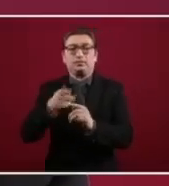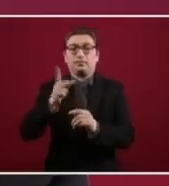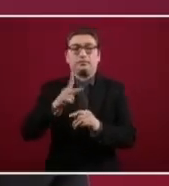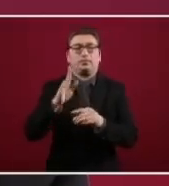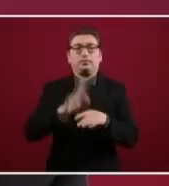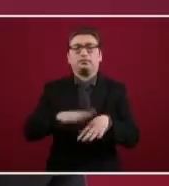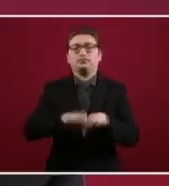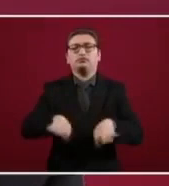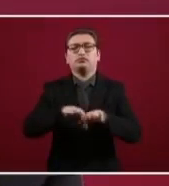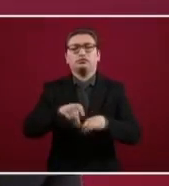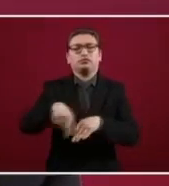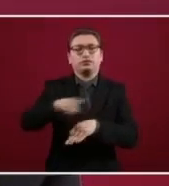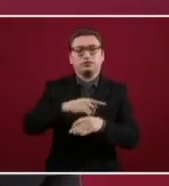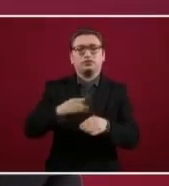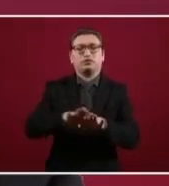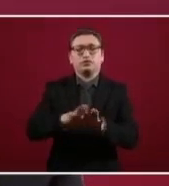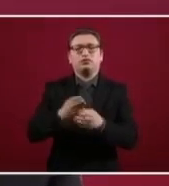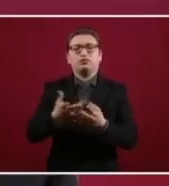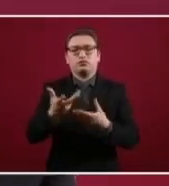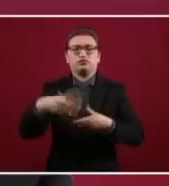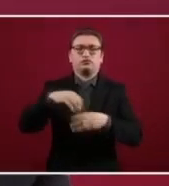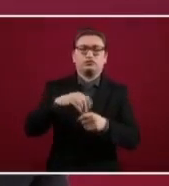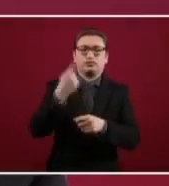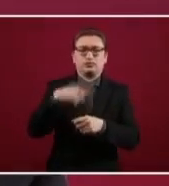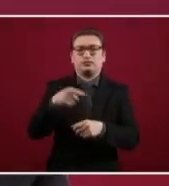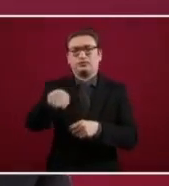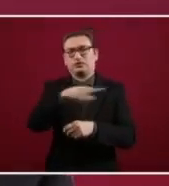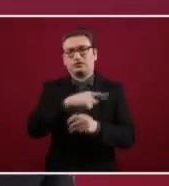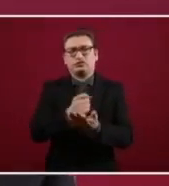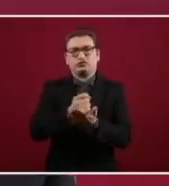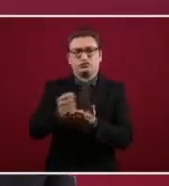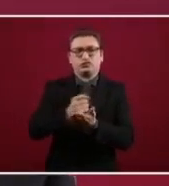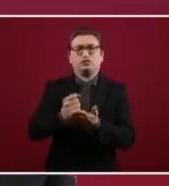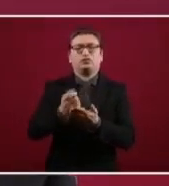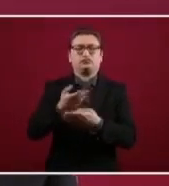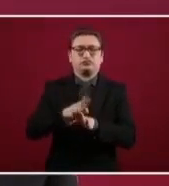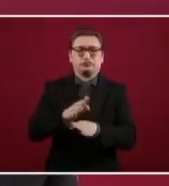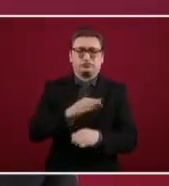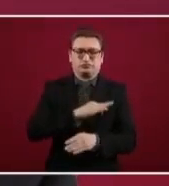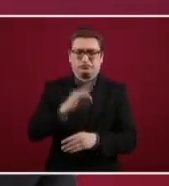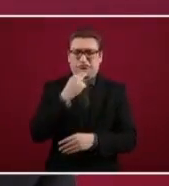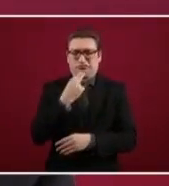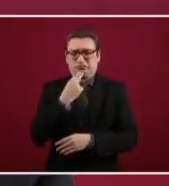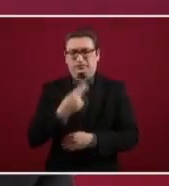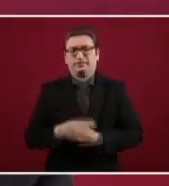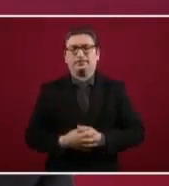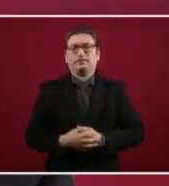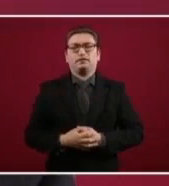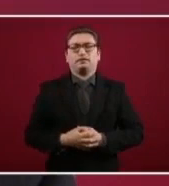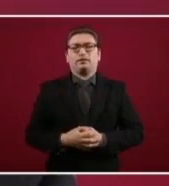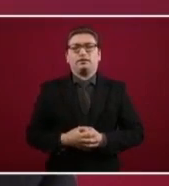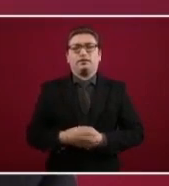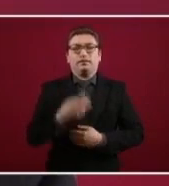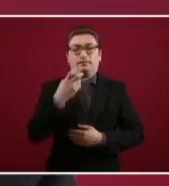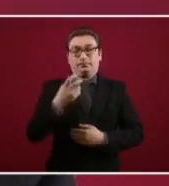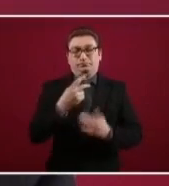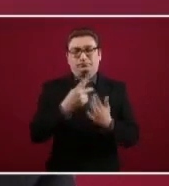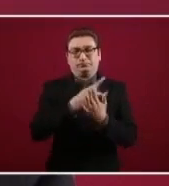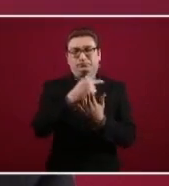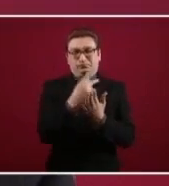la inclusión financiera con tarjetas este fin de banque arias y para este programa